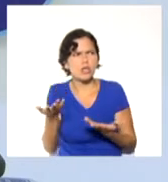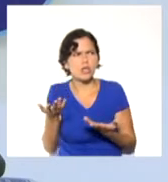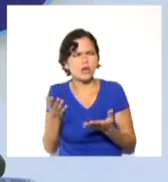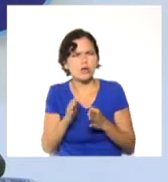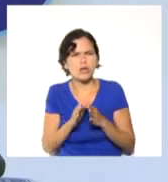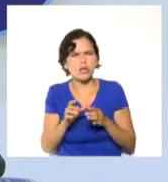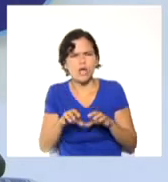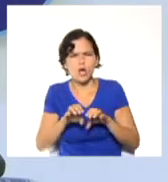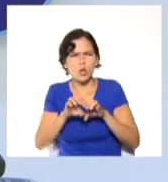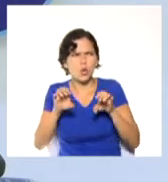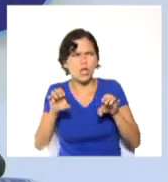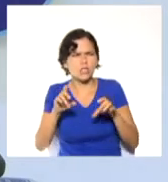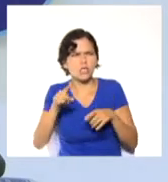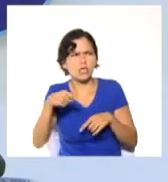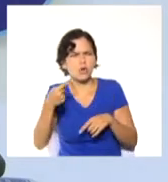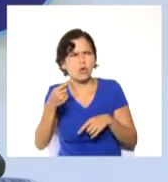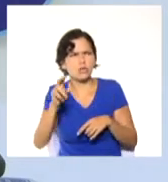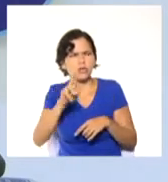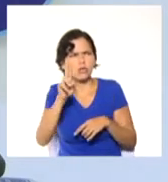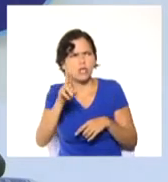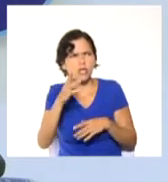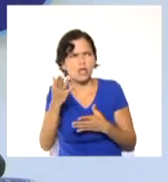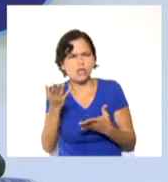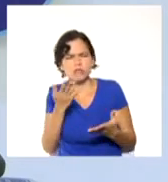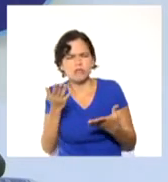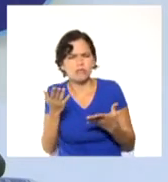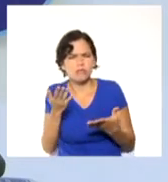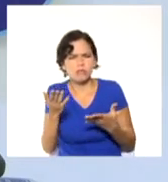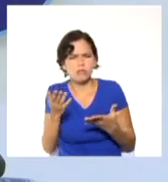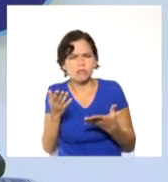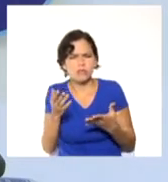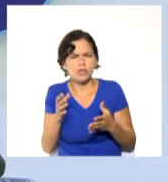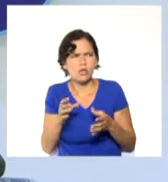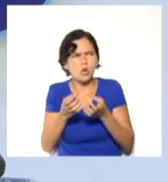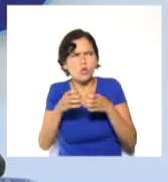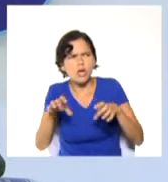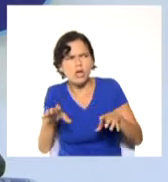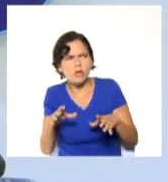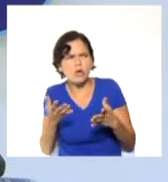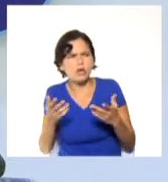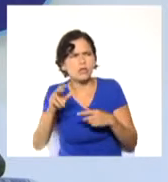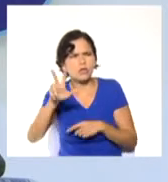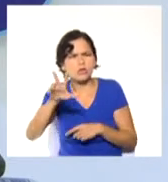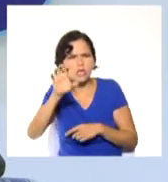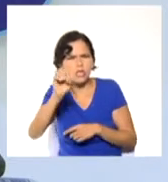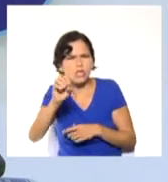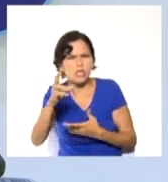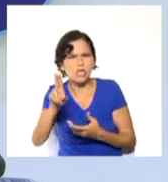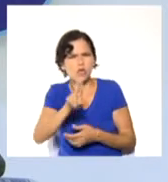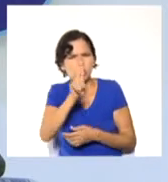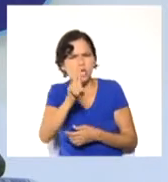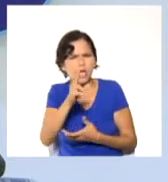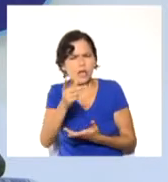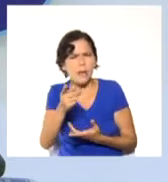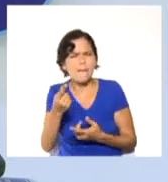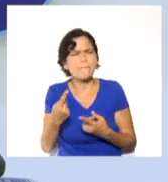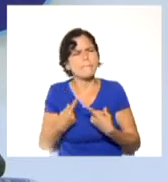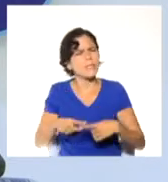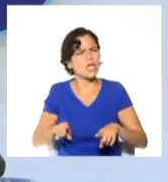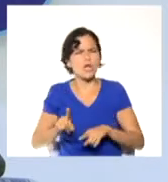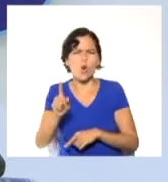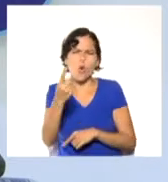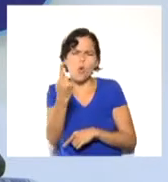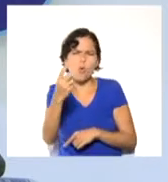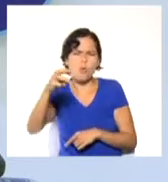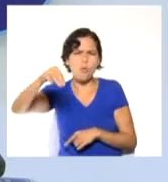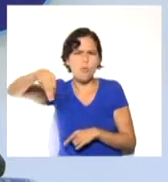gruesa, que es otra unidad, son 12 docenas, cartón de huevo son 30 unidades, pero un mol, ¿cuánto